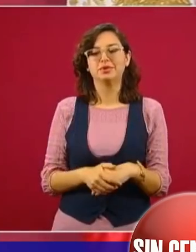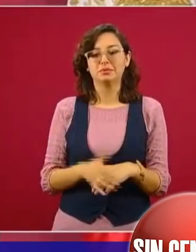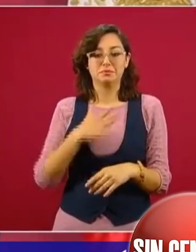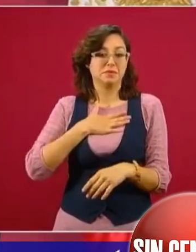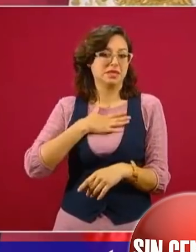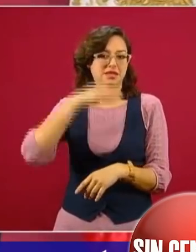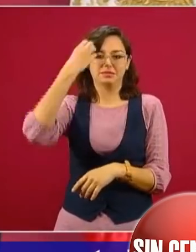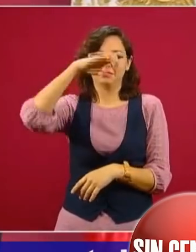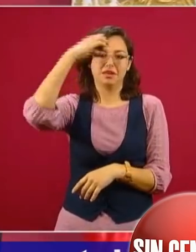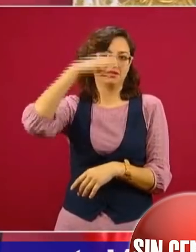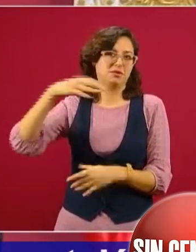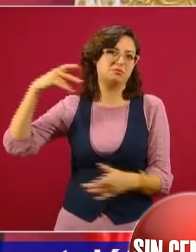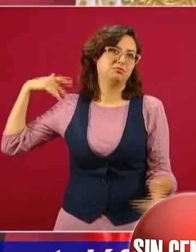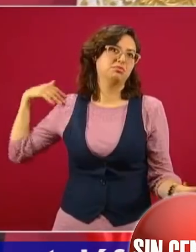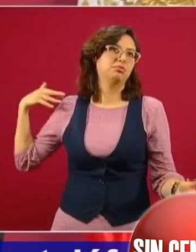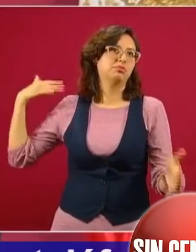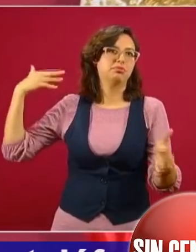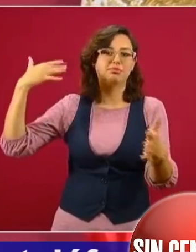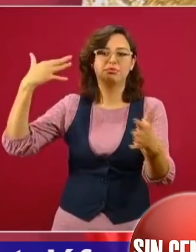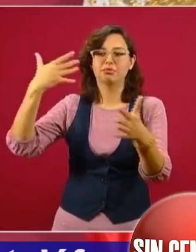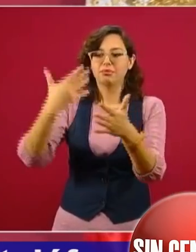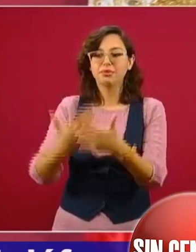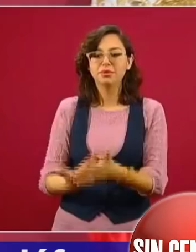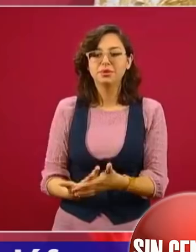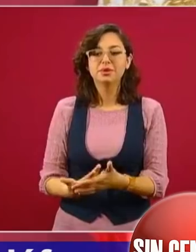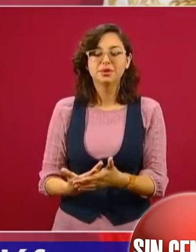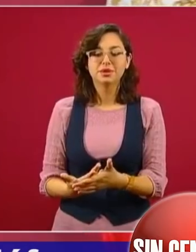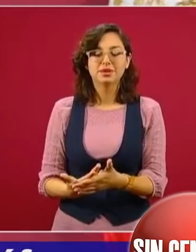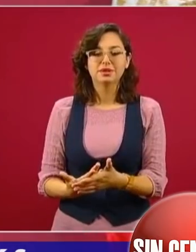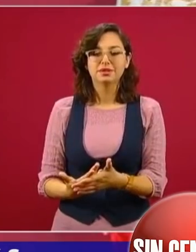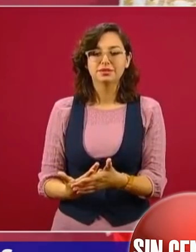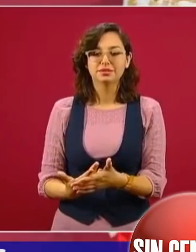vida, de cómo